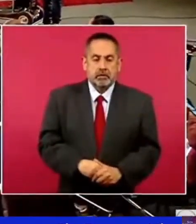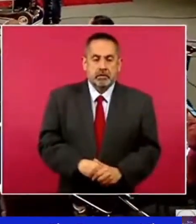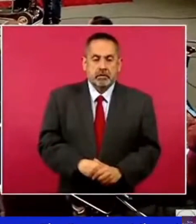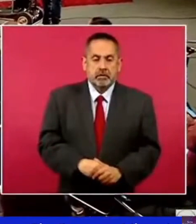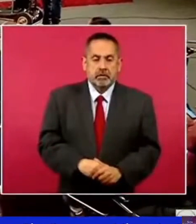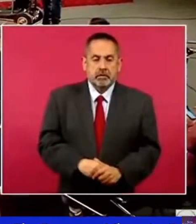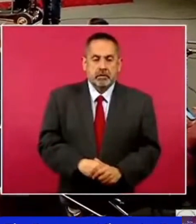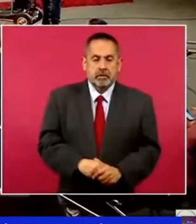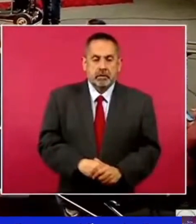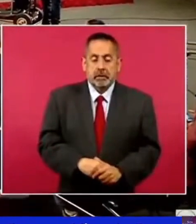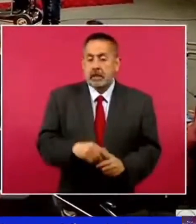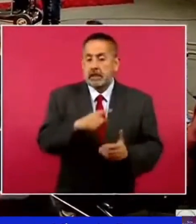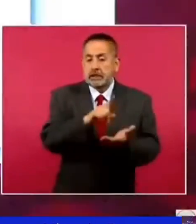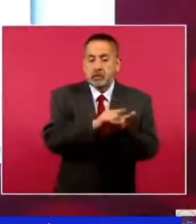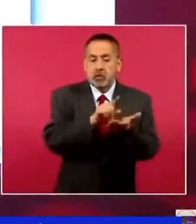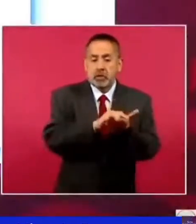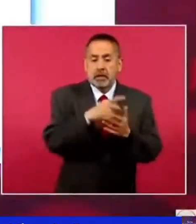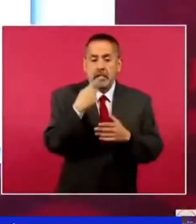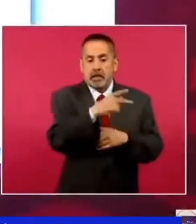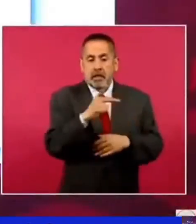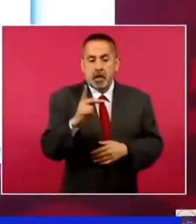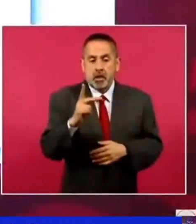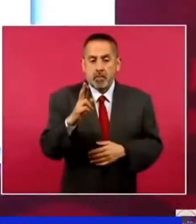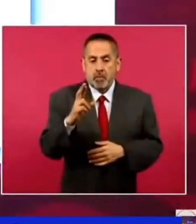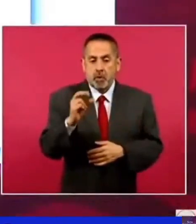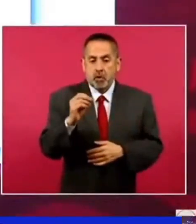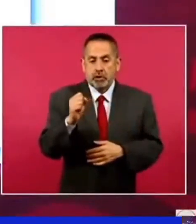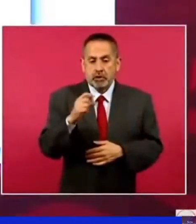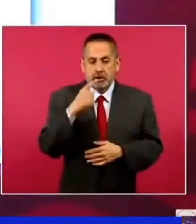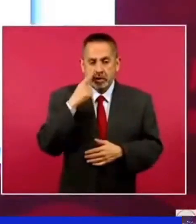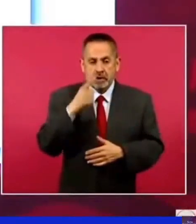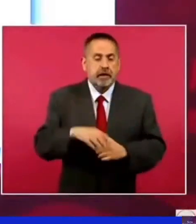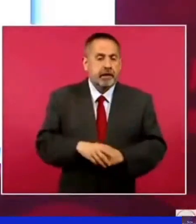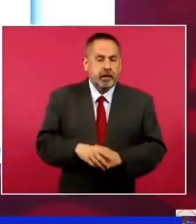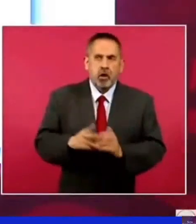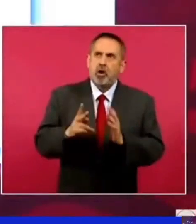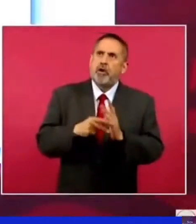Esa es la cuenta de proceso. Y miren lo que dice. AMLO